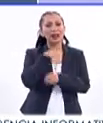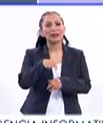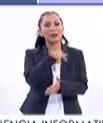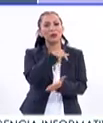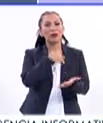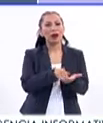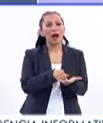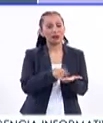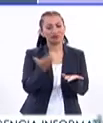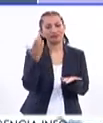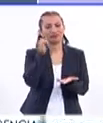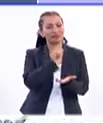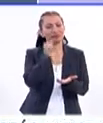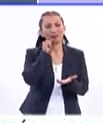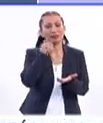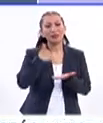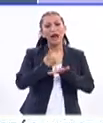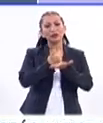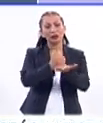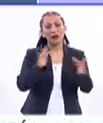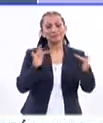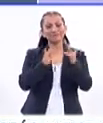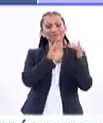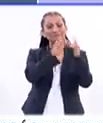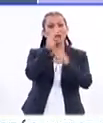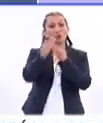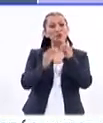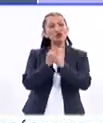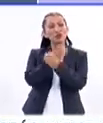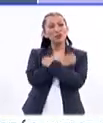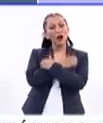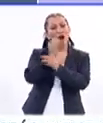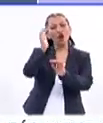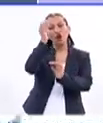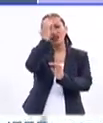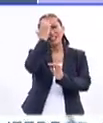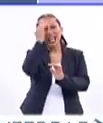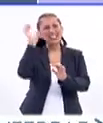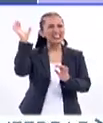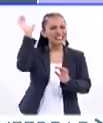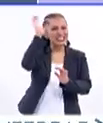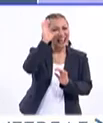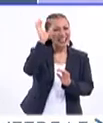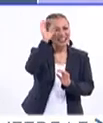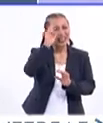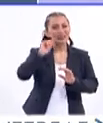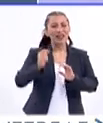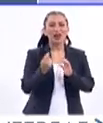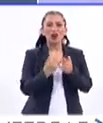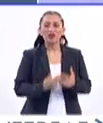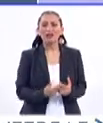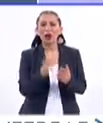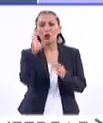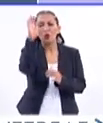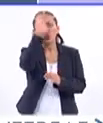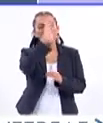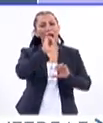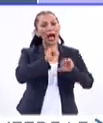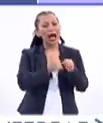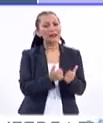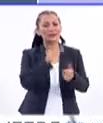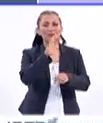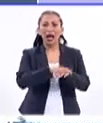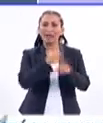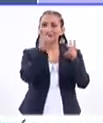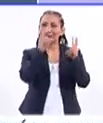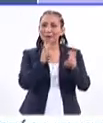este programa que, como siempre, es su interfaz con el mundo de la educación, el conocimiento, la ciencia, la tecnología, la cultura, el arte y